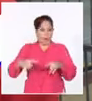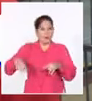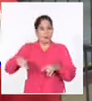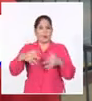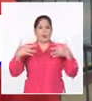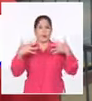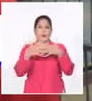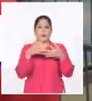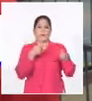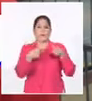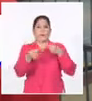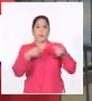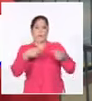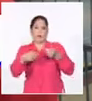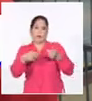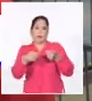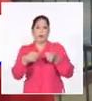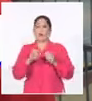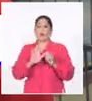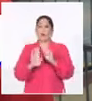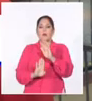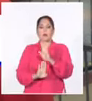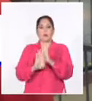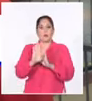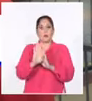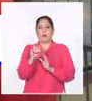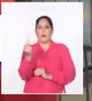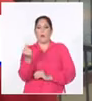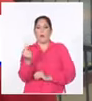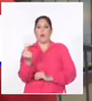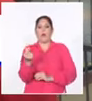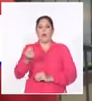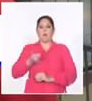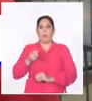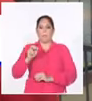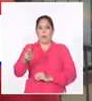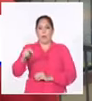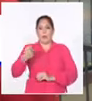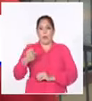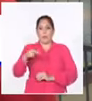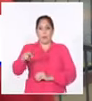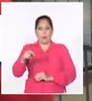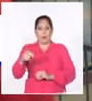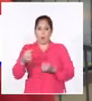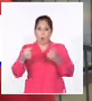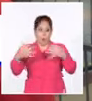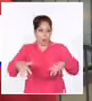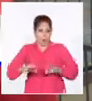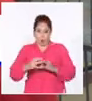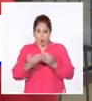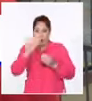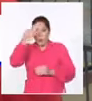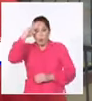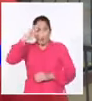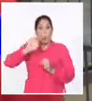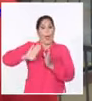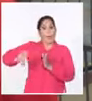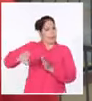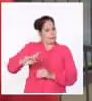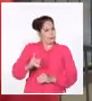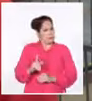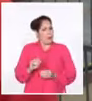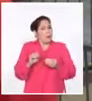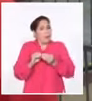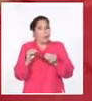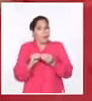de mercado, al desarrollo de los flujos monetarios y financieros de cualquier economía del mundo. Y Cuba no puede estar ajeno